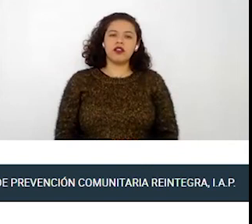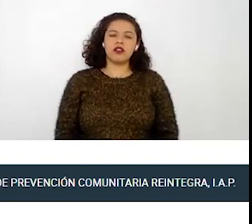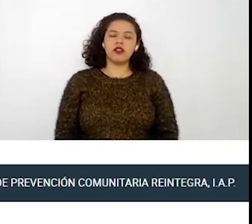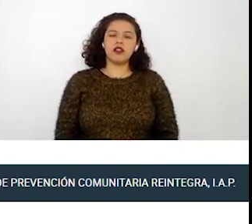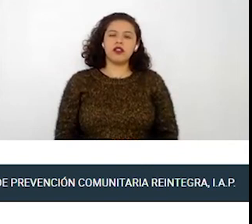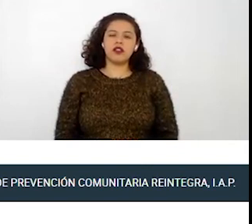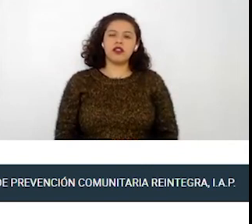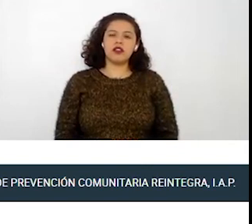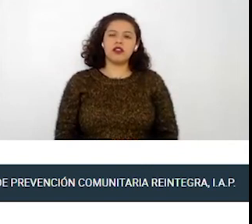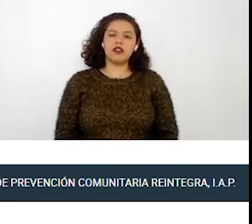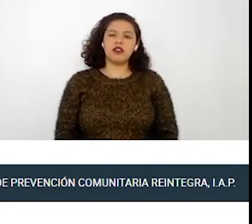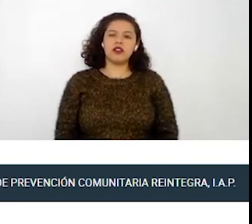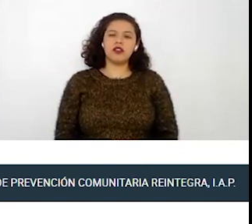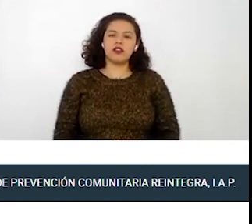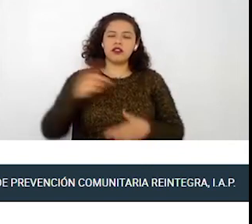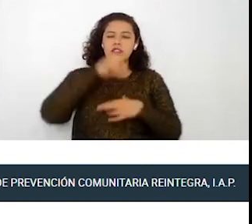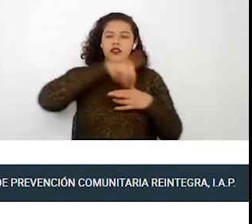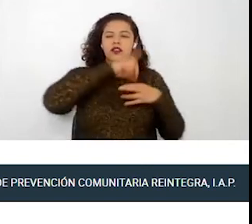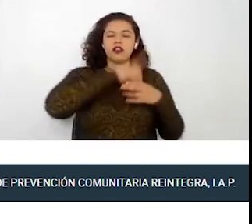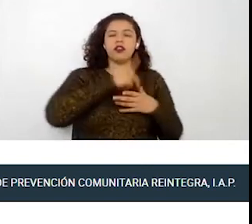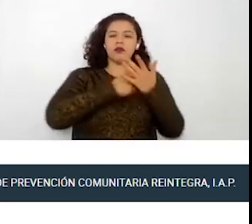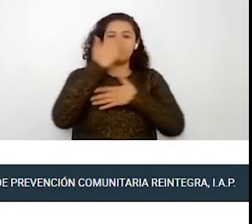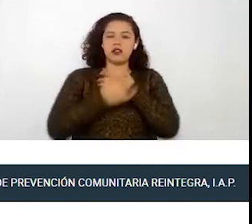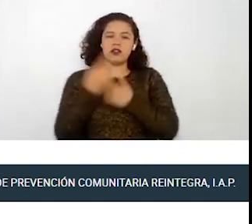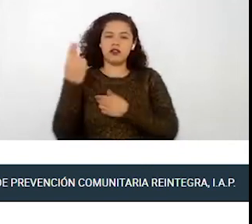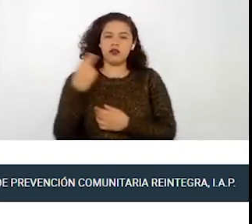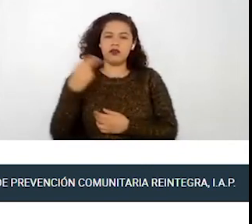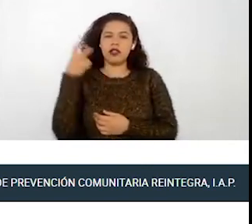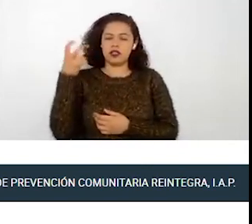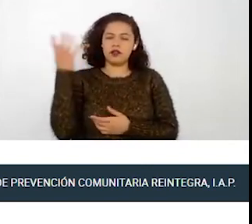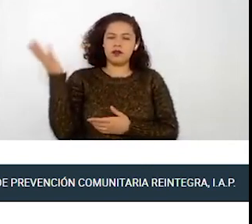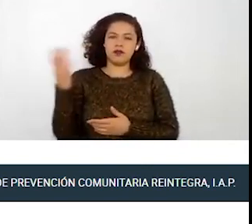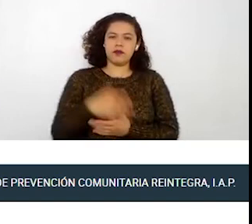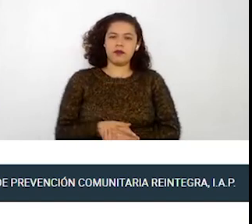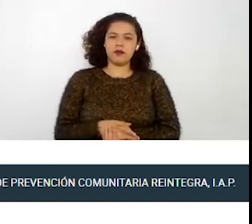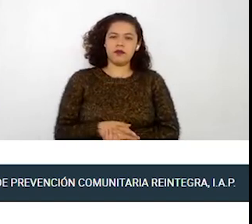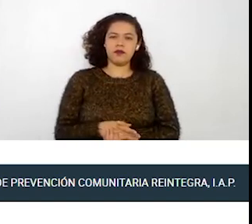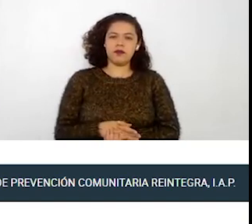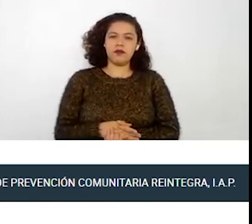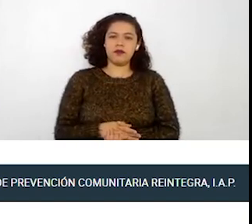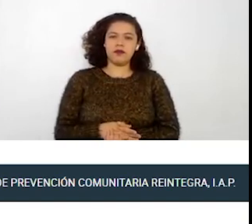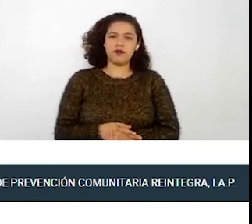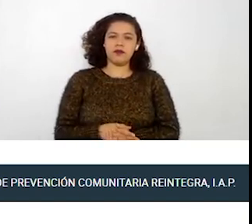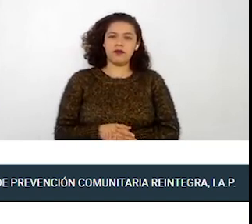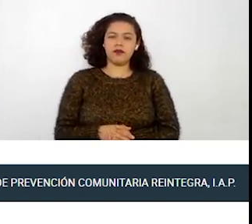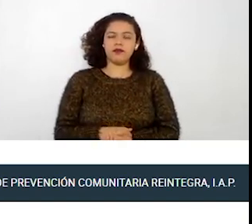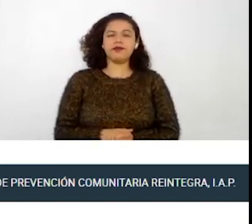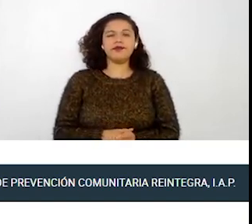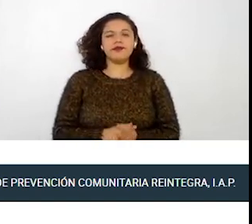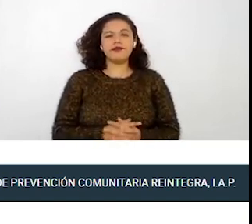donativos obtención de donativos el nombre del proyecto es ese no para mí yo le puse obtención de donativos